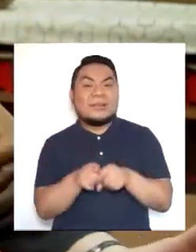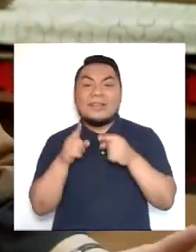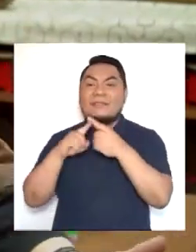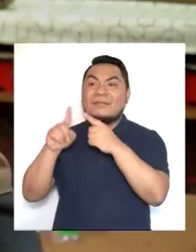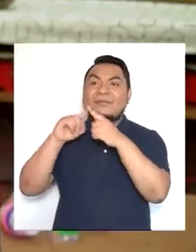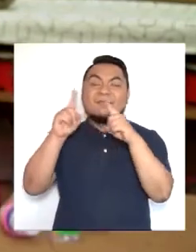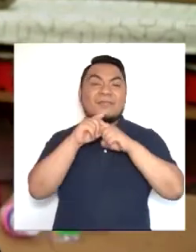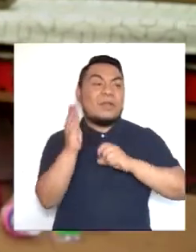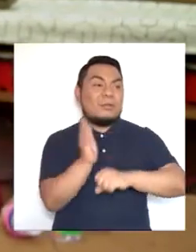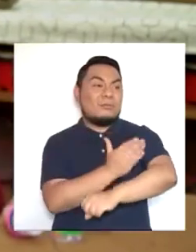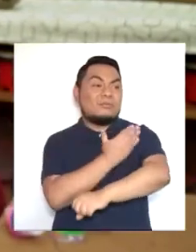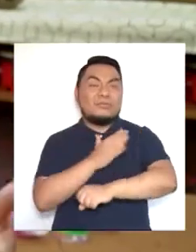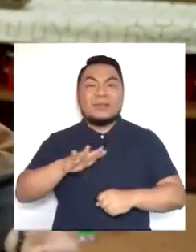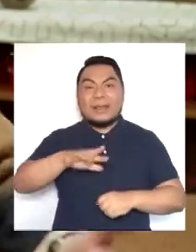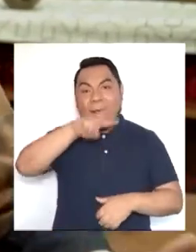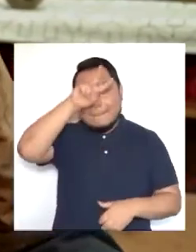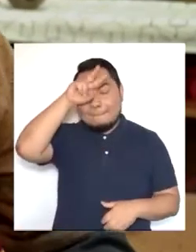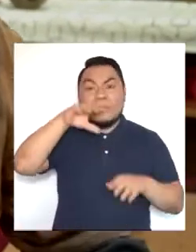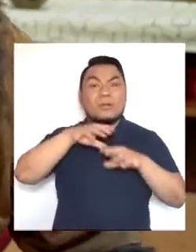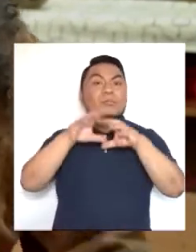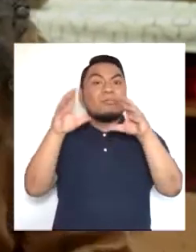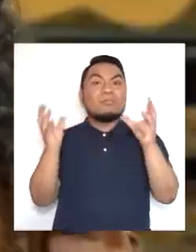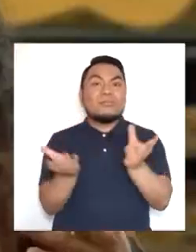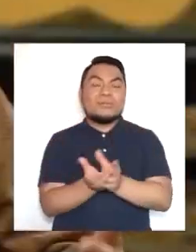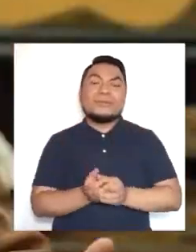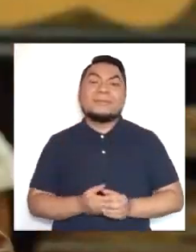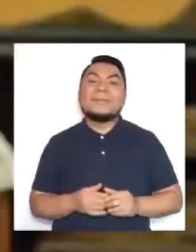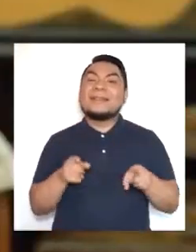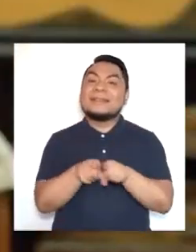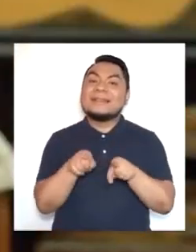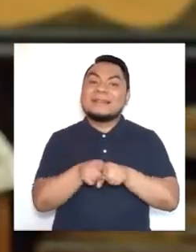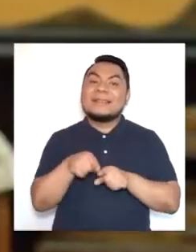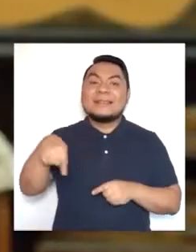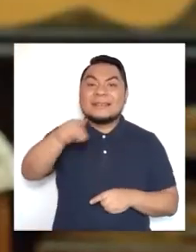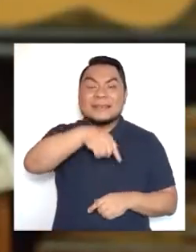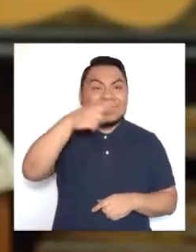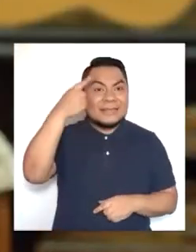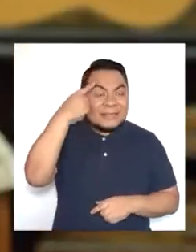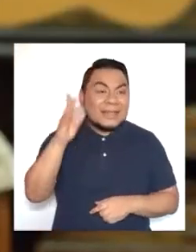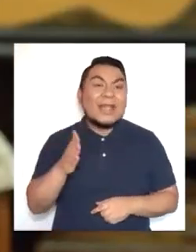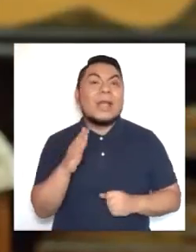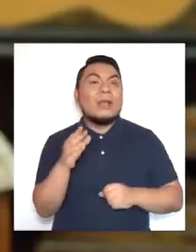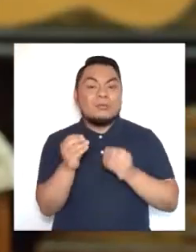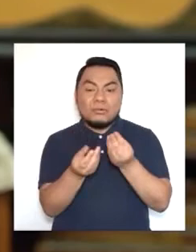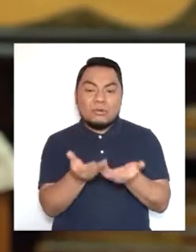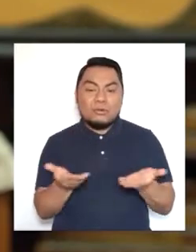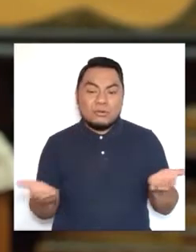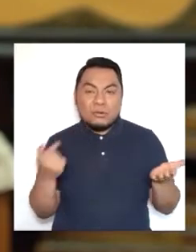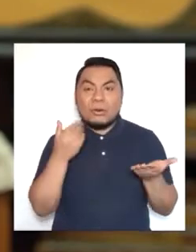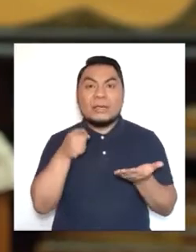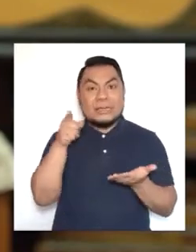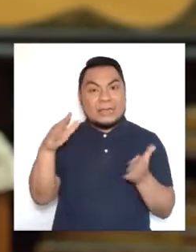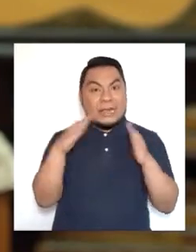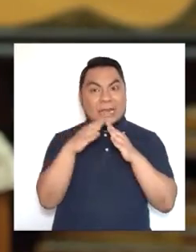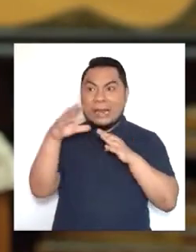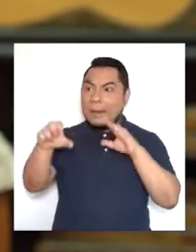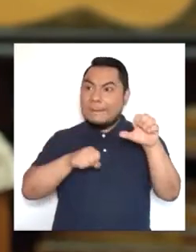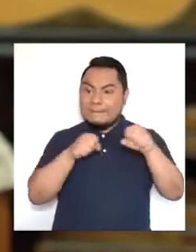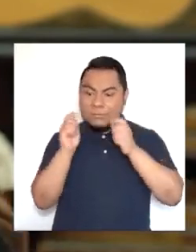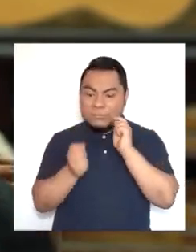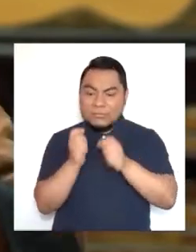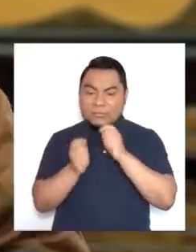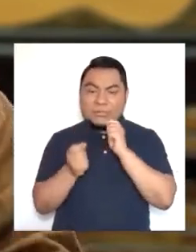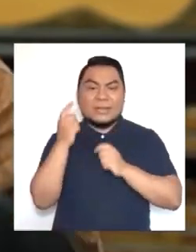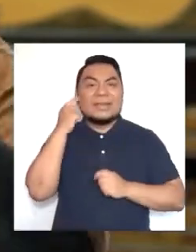las diferentes músicas del Perú y del mundo. También construiremos nuestros instrumentos con materiales que hay en casa y